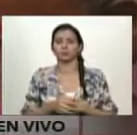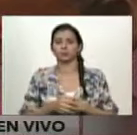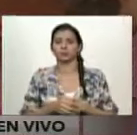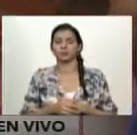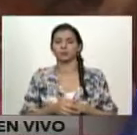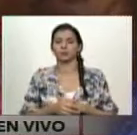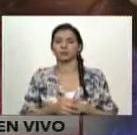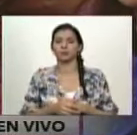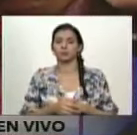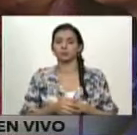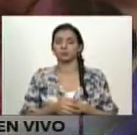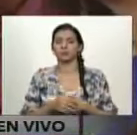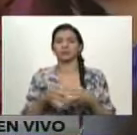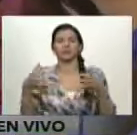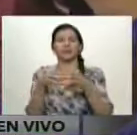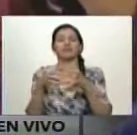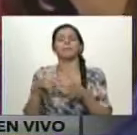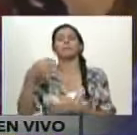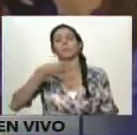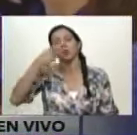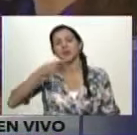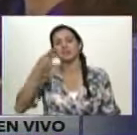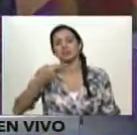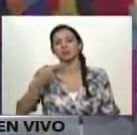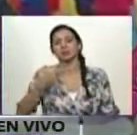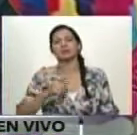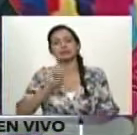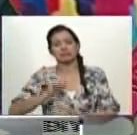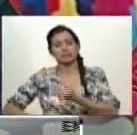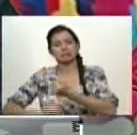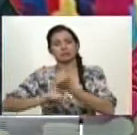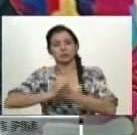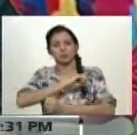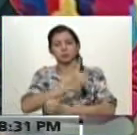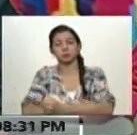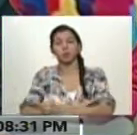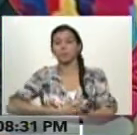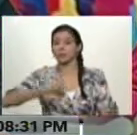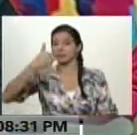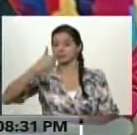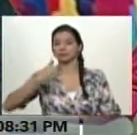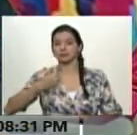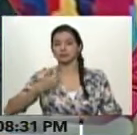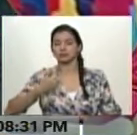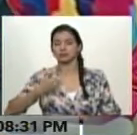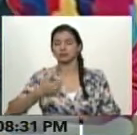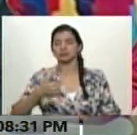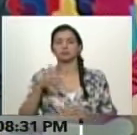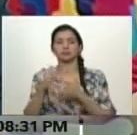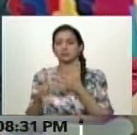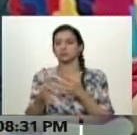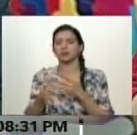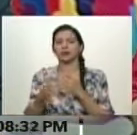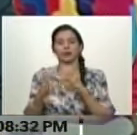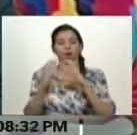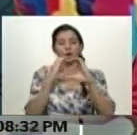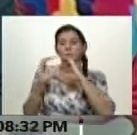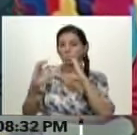este caso un frente político, sea reforzado desde el punto de vista